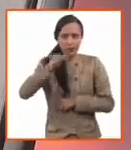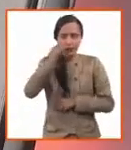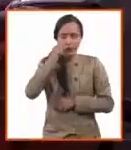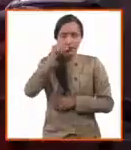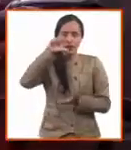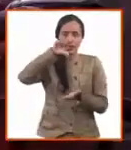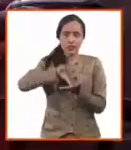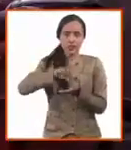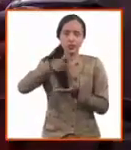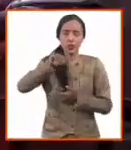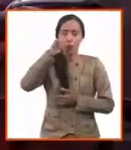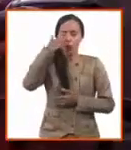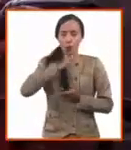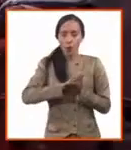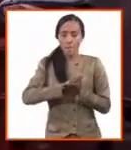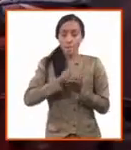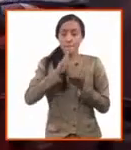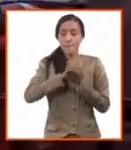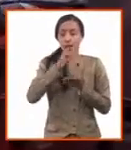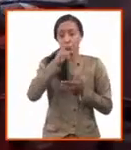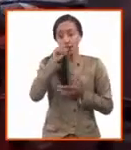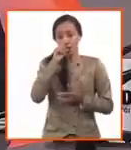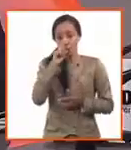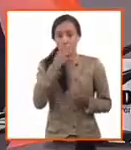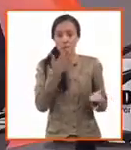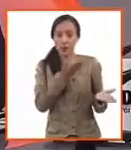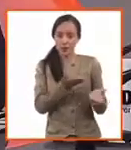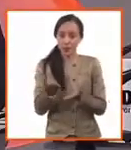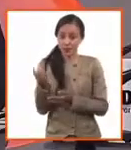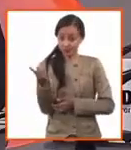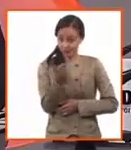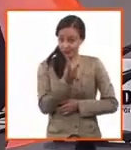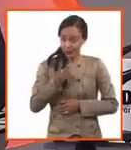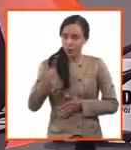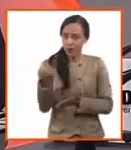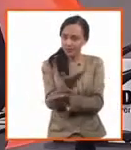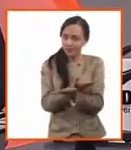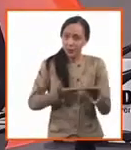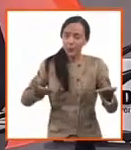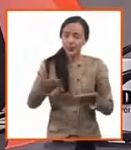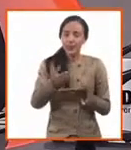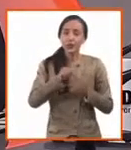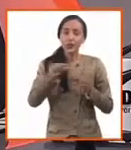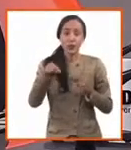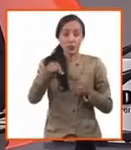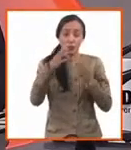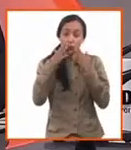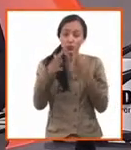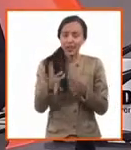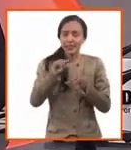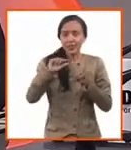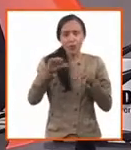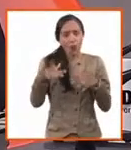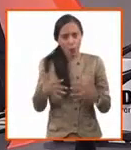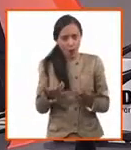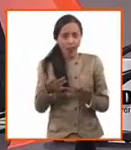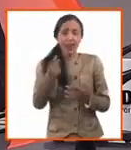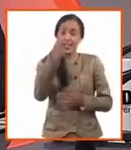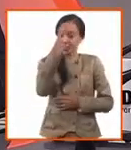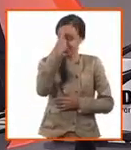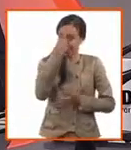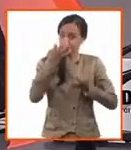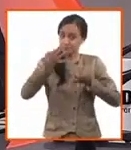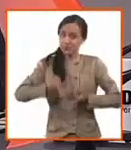Marinelo. Bienvenidos. Bueno, pues con ellos estaremos analizando este interesante tema, hablar del Che, para hablar sobre todo de